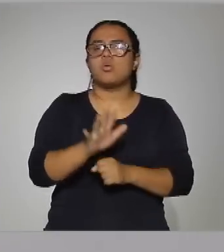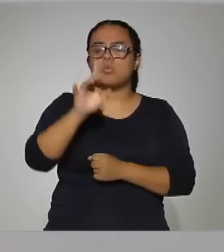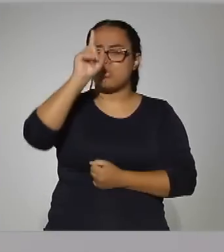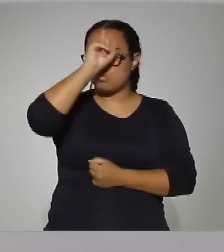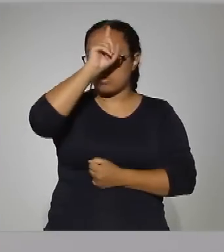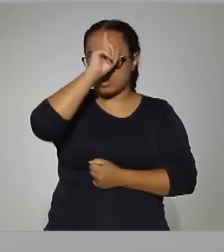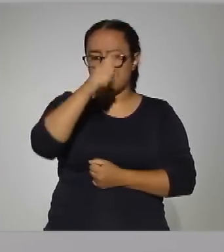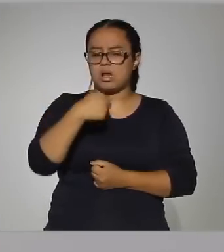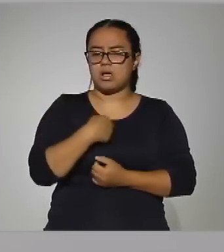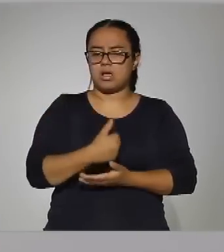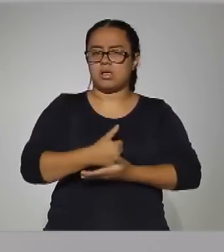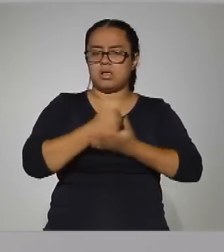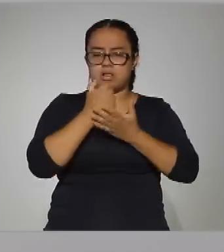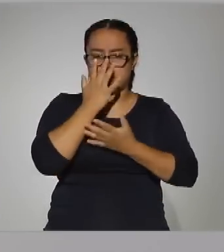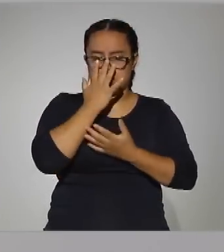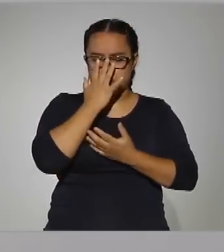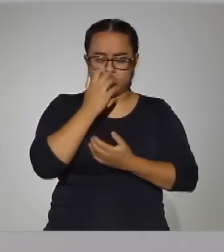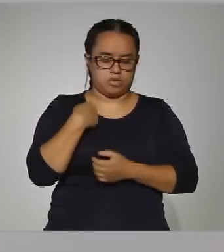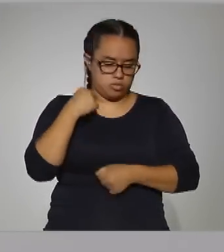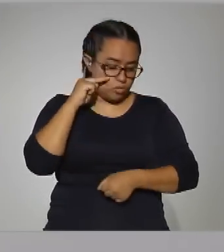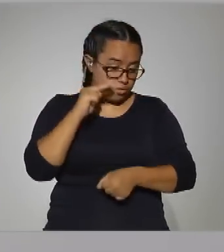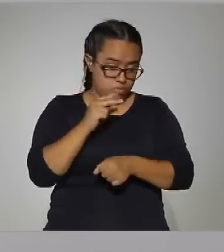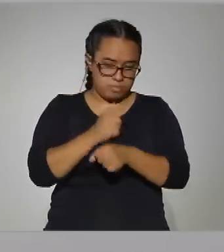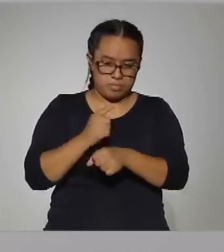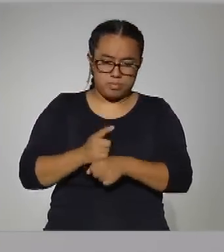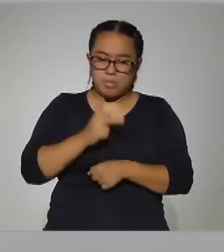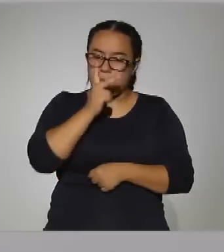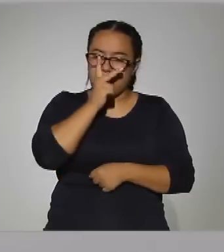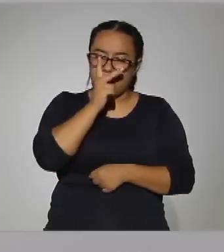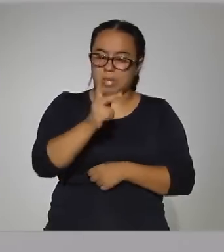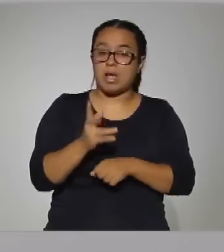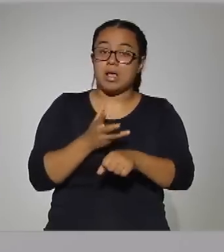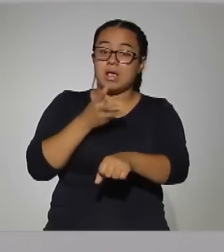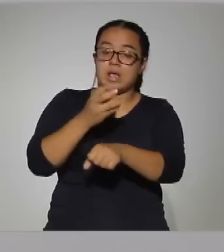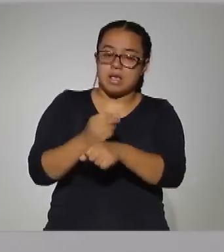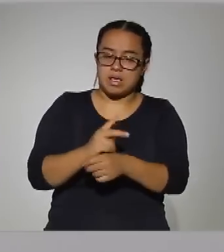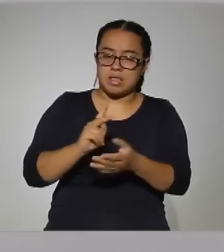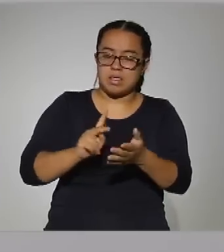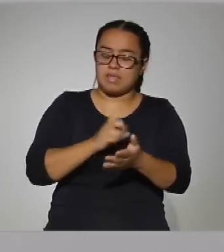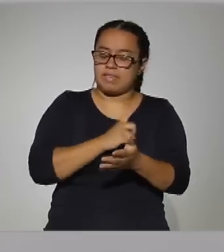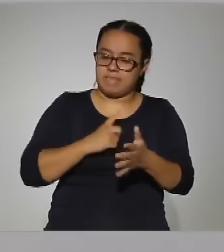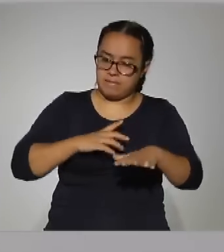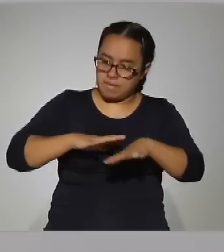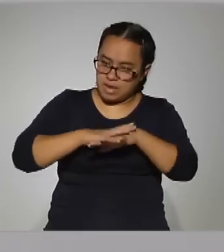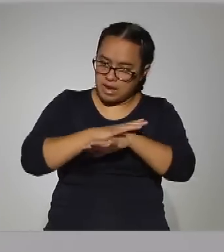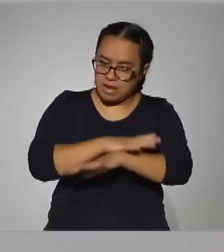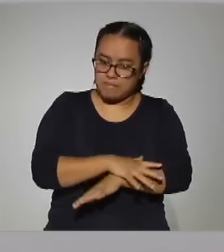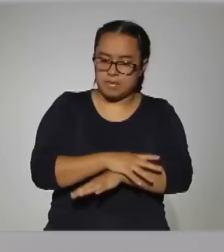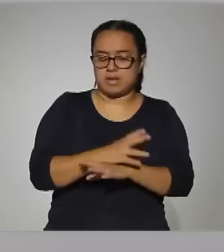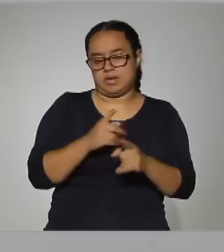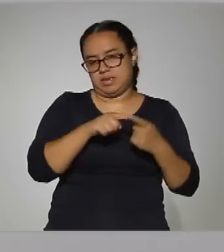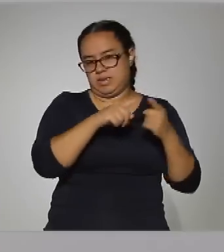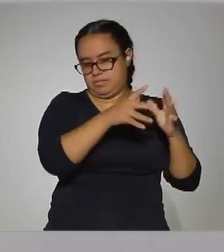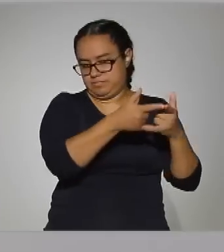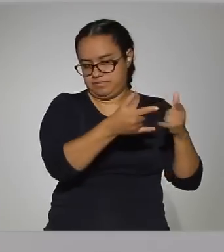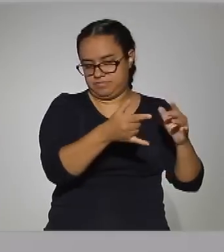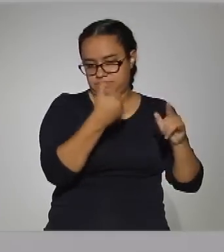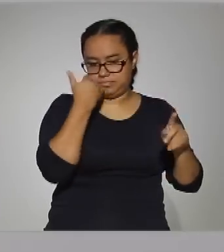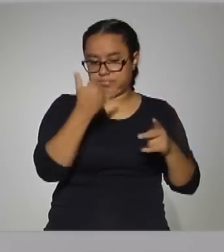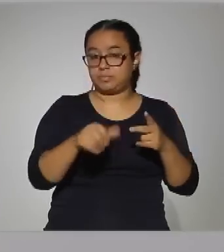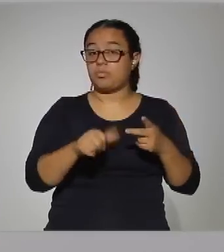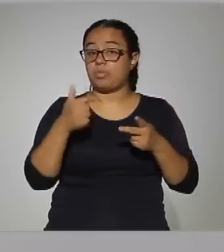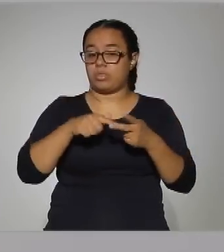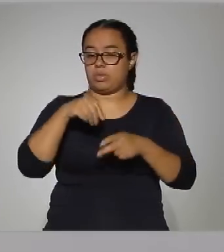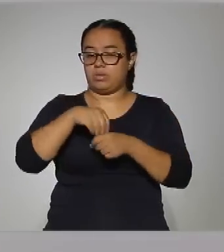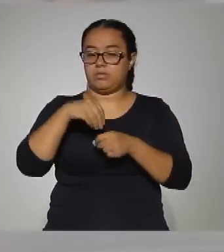pueden darme? Yo anoté palabras clave ahí que ustedes mencionaron: reparar, transformar, resignificar. Pero bueno, aquí está esta llamada. Otra